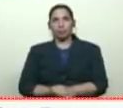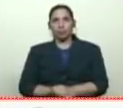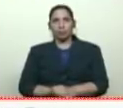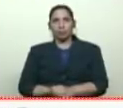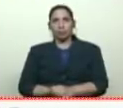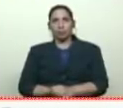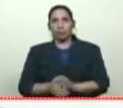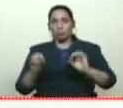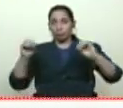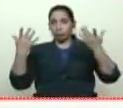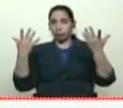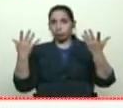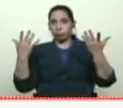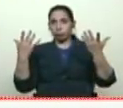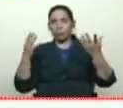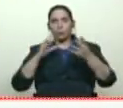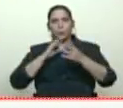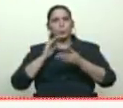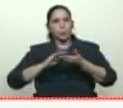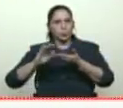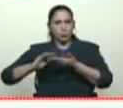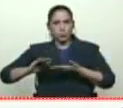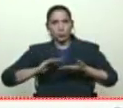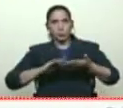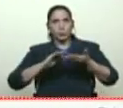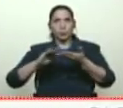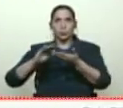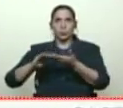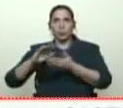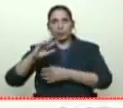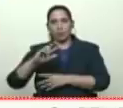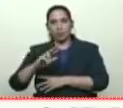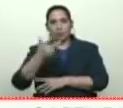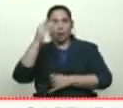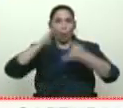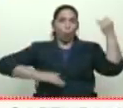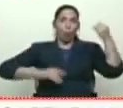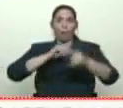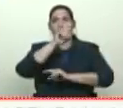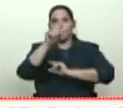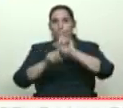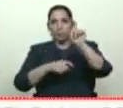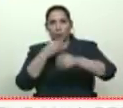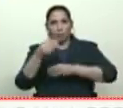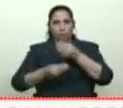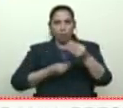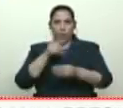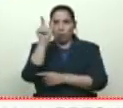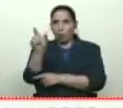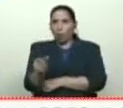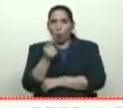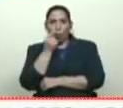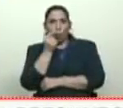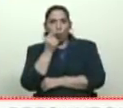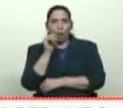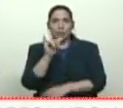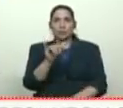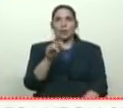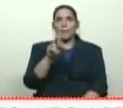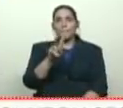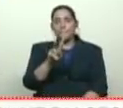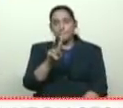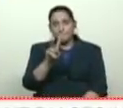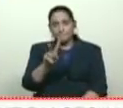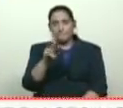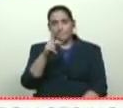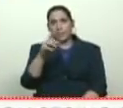haya logrado responderte. La tercera y última pregunta la efectúa Lisandro Rojas por YBKE Mundial.